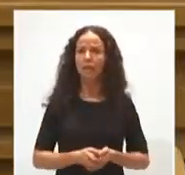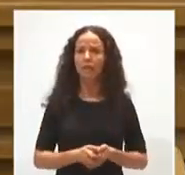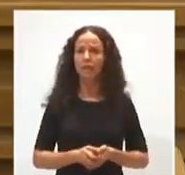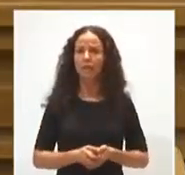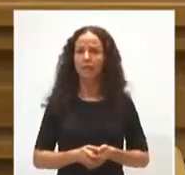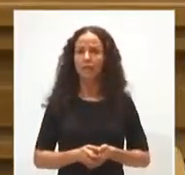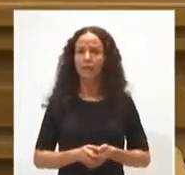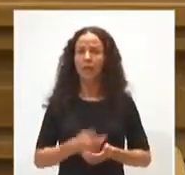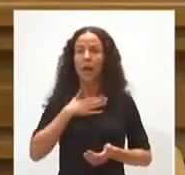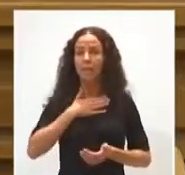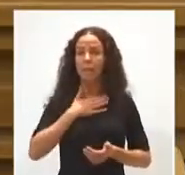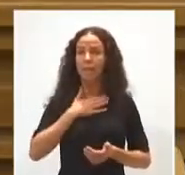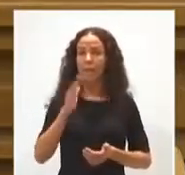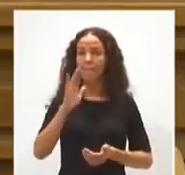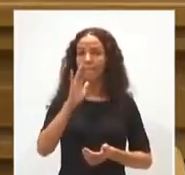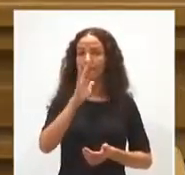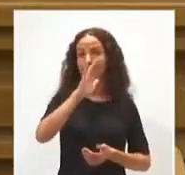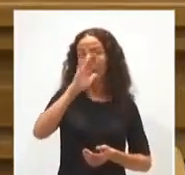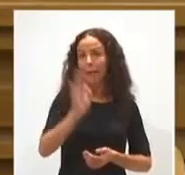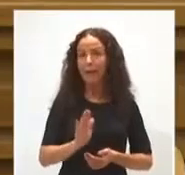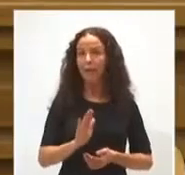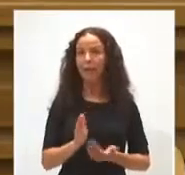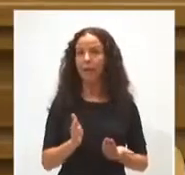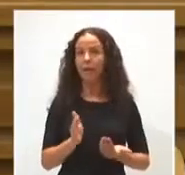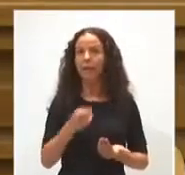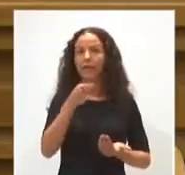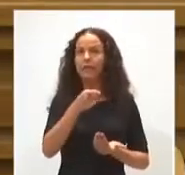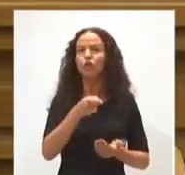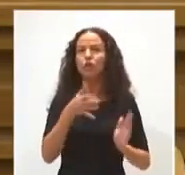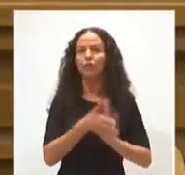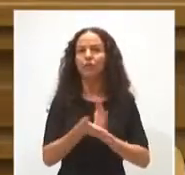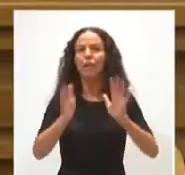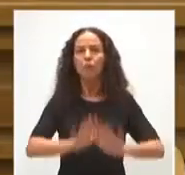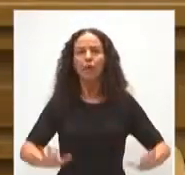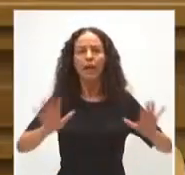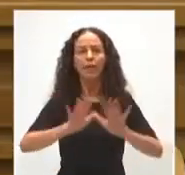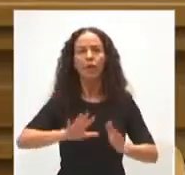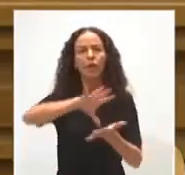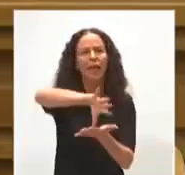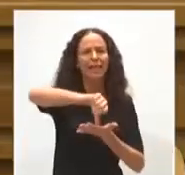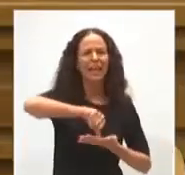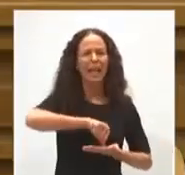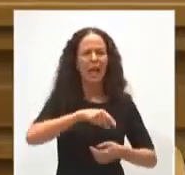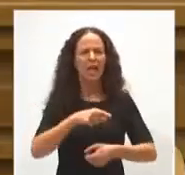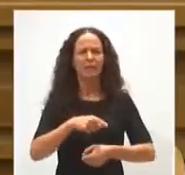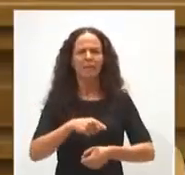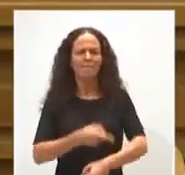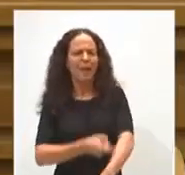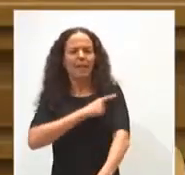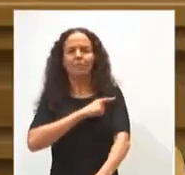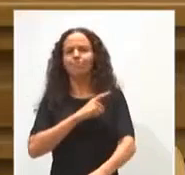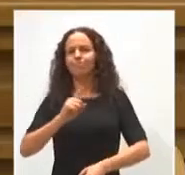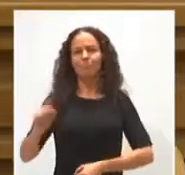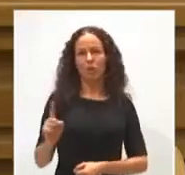además me parece que ese es el síntoma evidente de la moderación moderación centralidad y no fanatismo yo